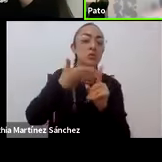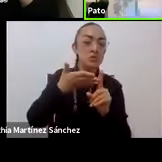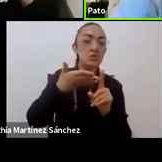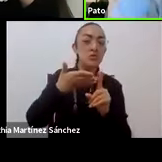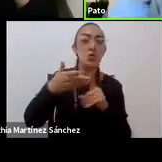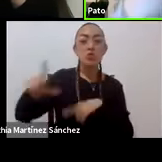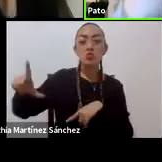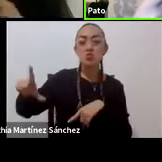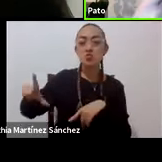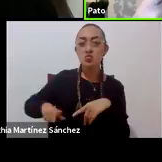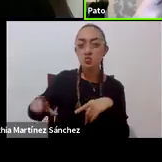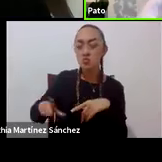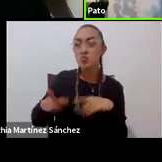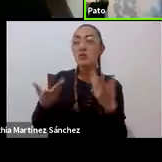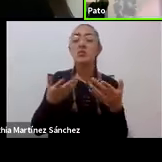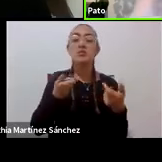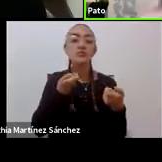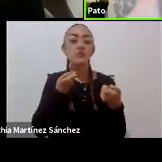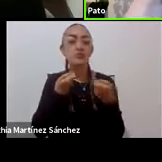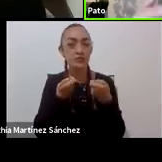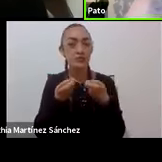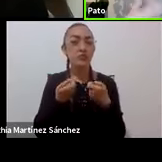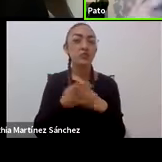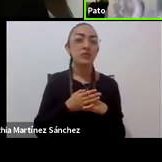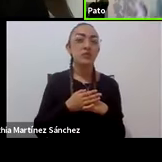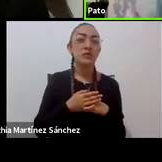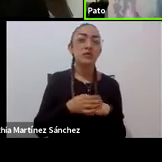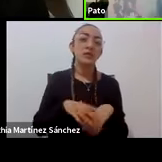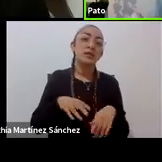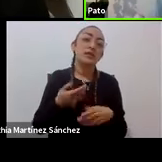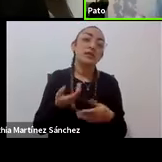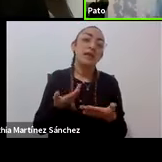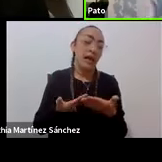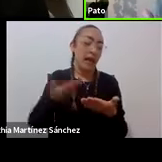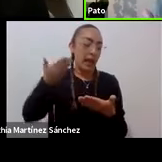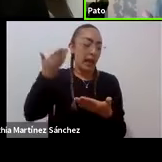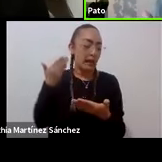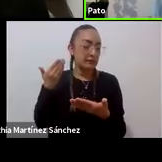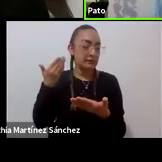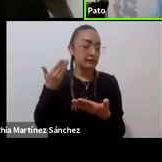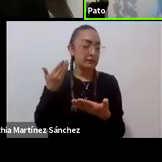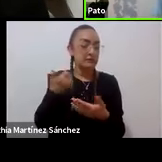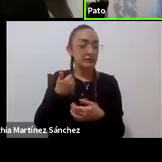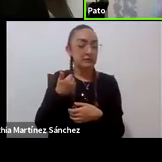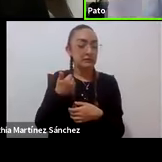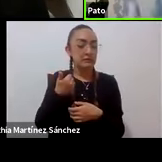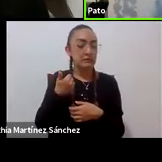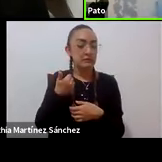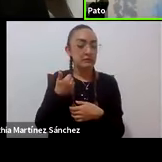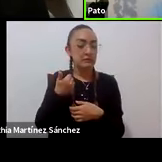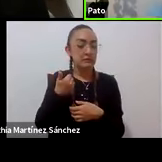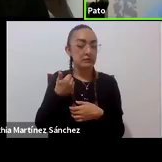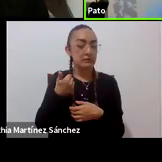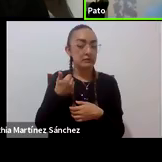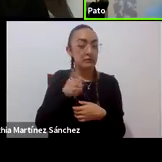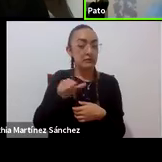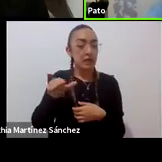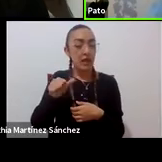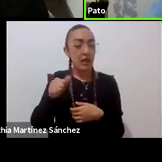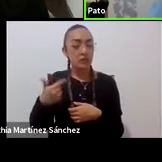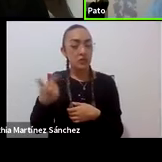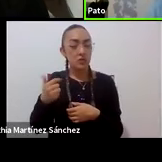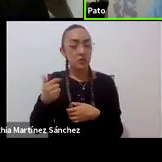sino como resultado. Veníamos de una gimnasia de los últimos 6 hasta 12 años, me animaría a